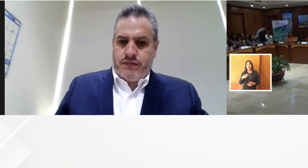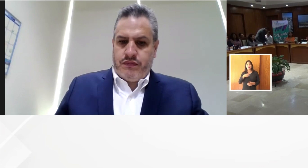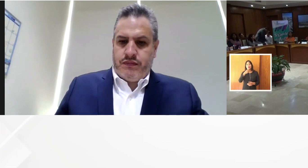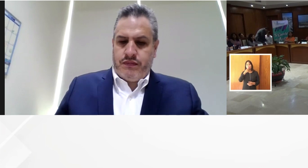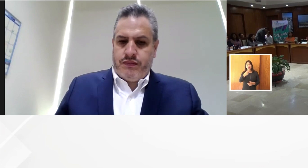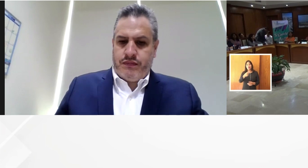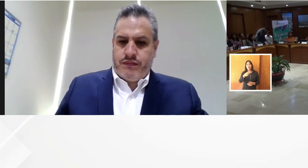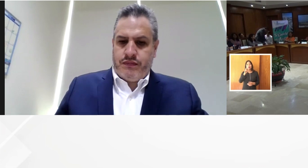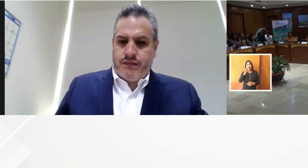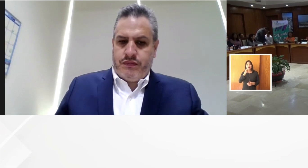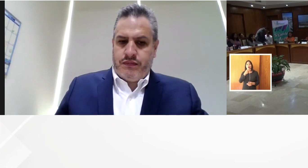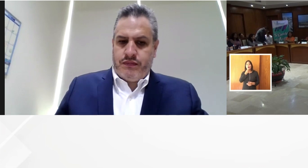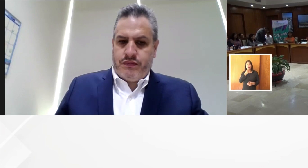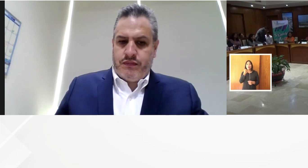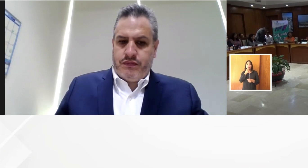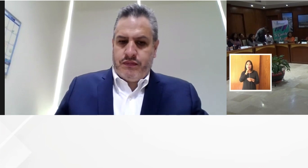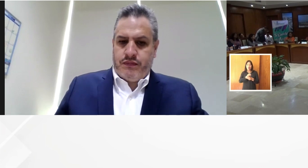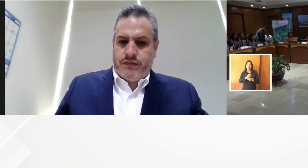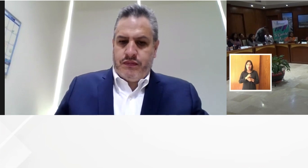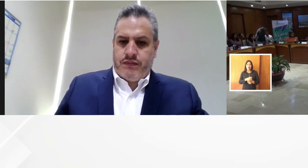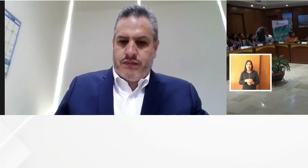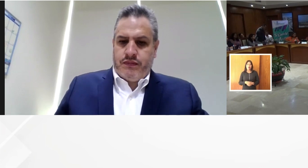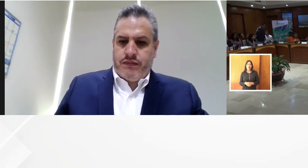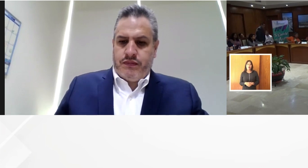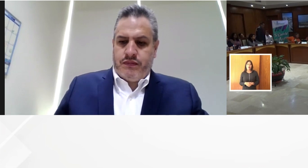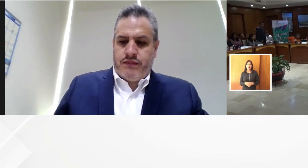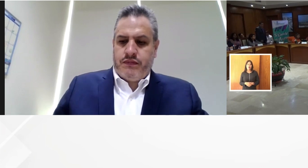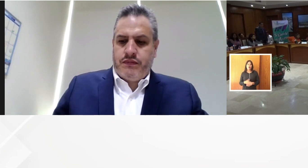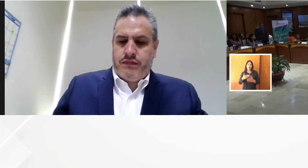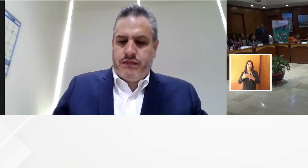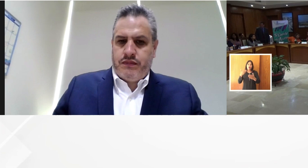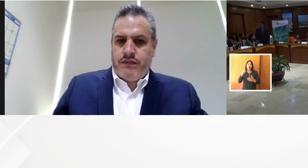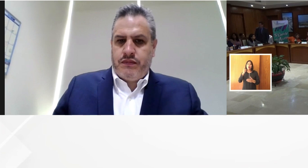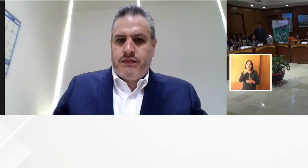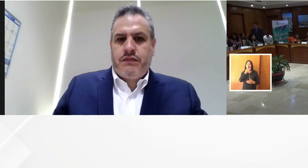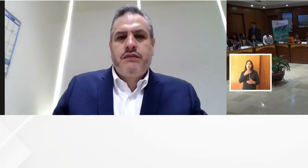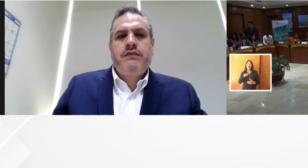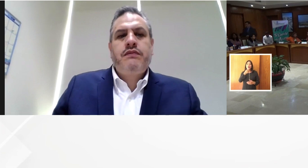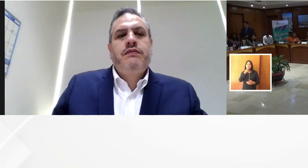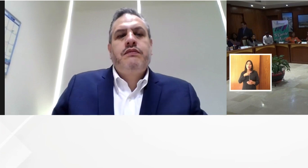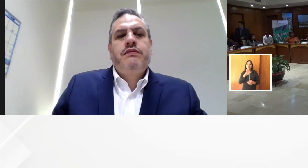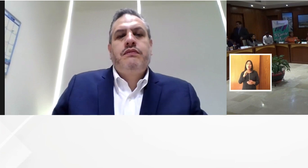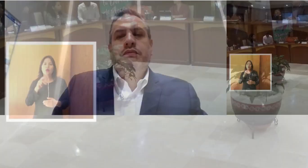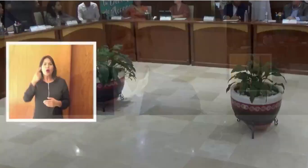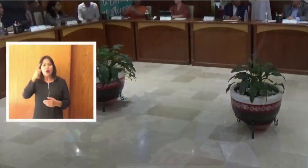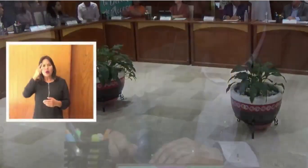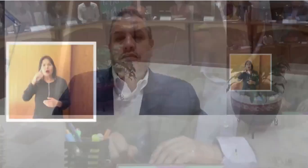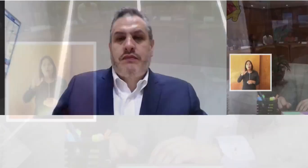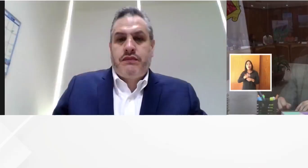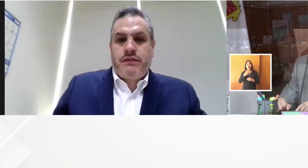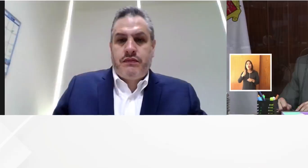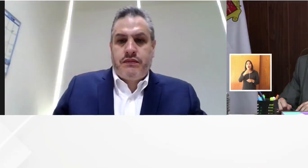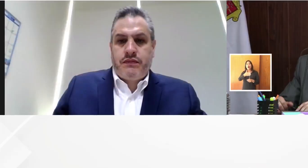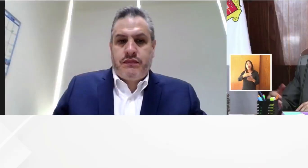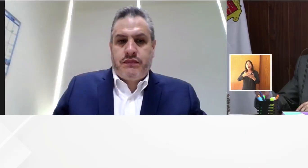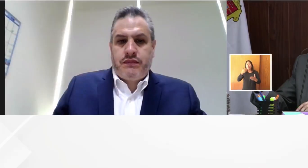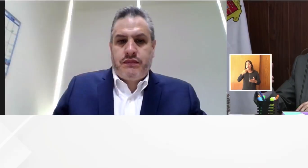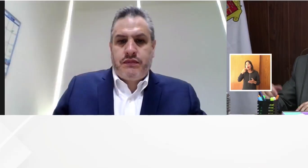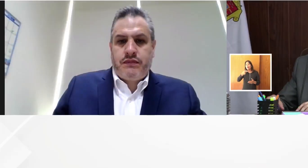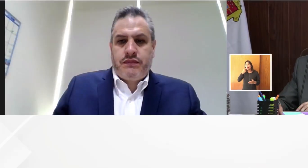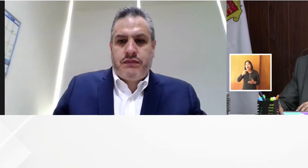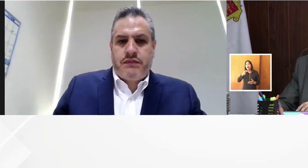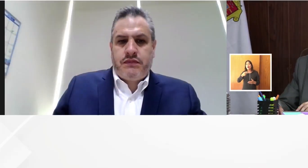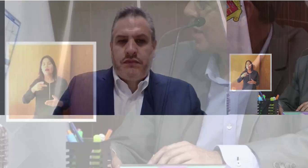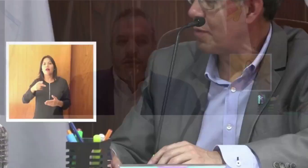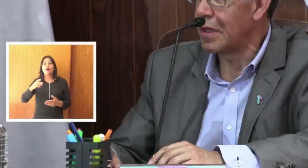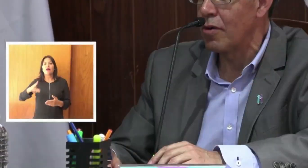señor secretario hace un minuto acerca de si no agredía o no transgredía algún protocolo